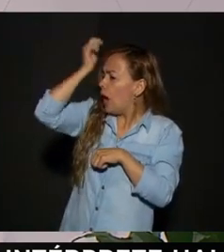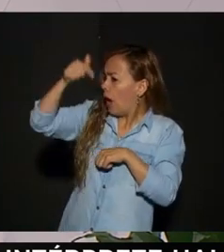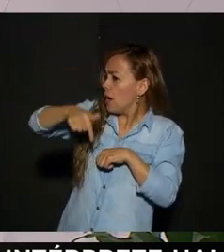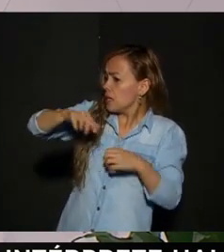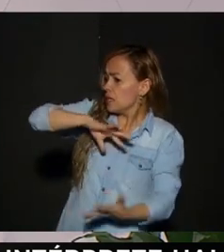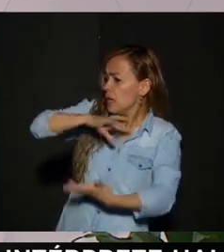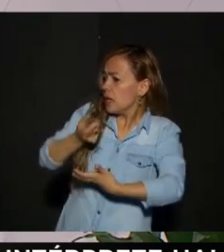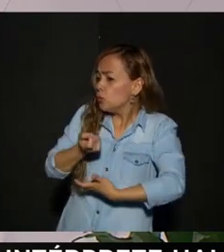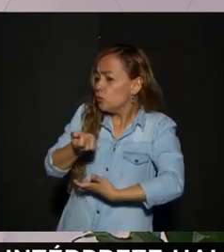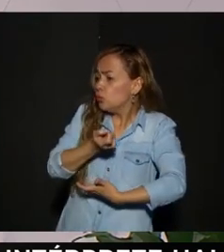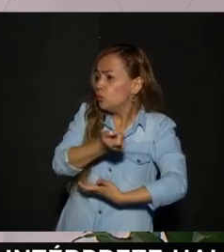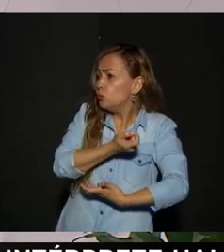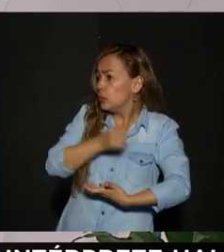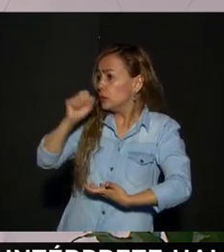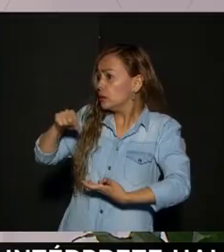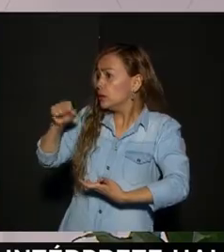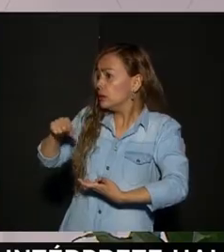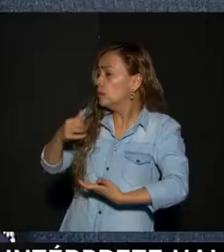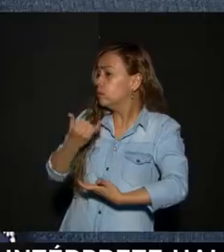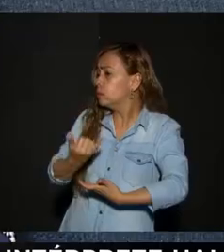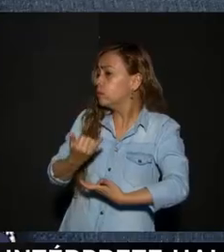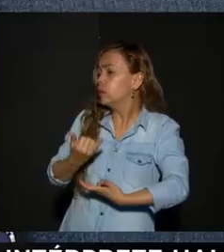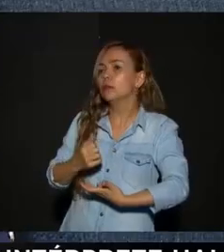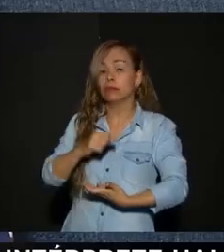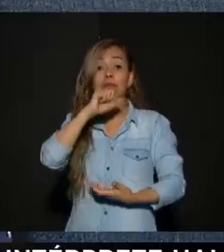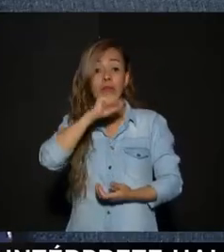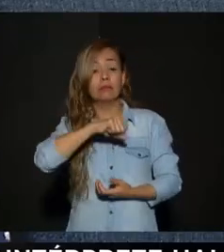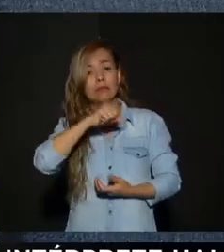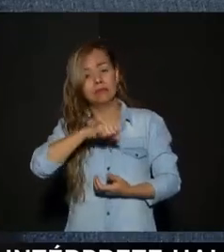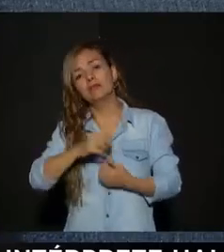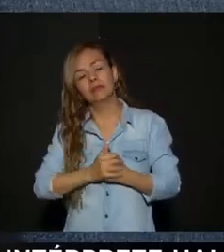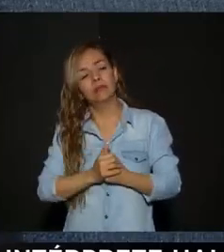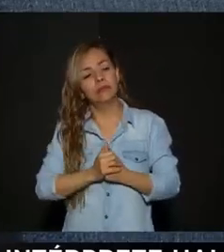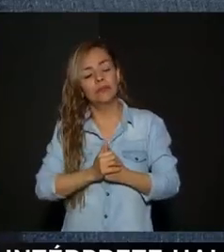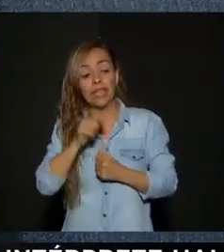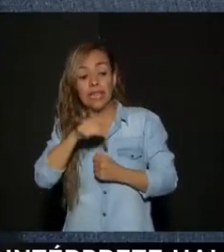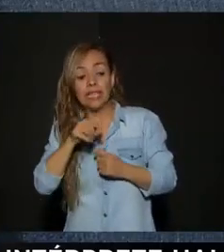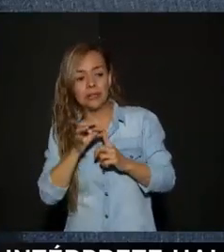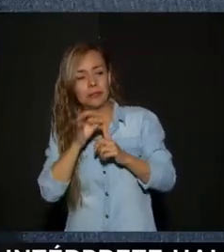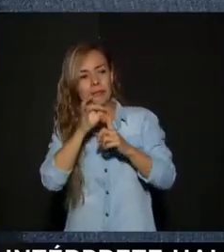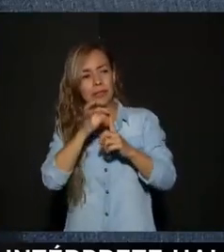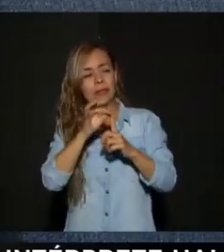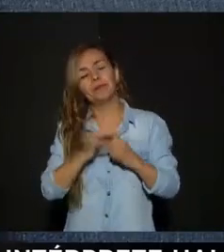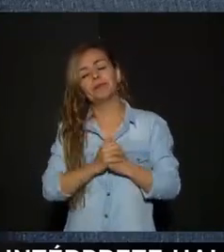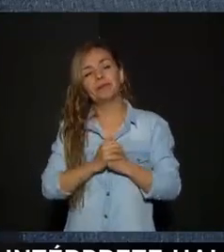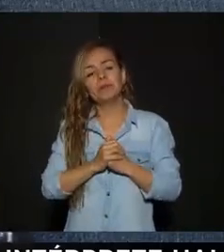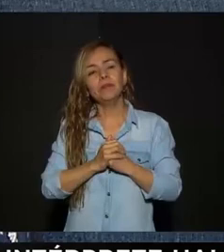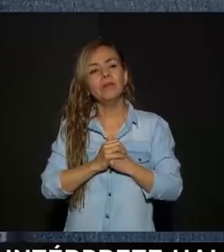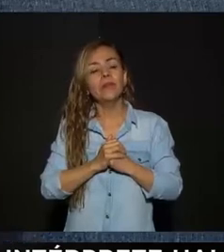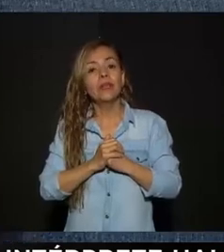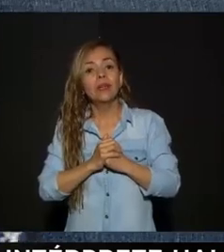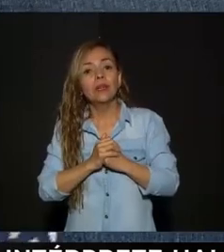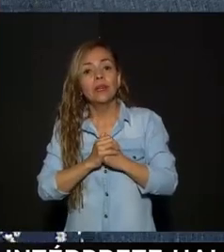Sí. Entonces, fíjate que ahí hay algo especial. Y es que